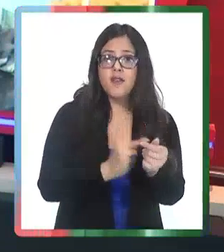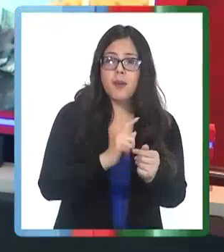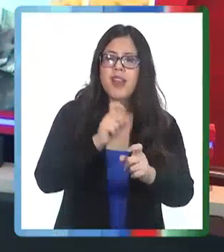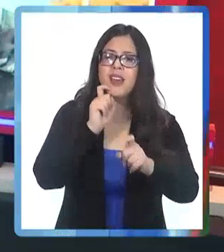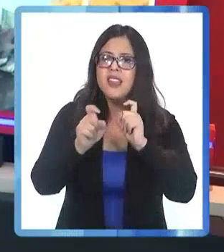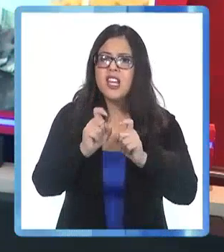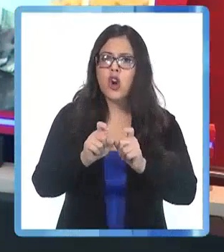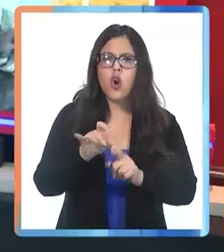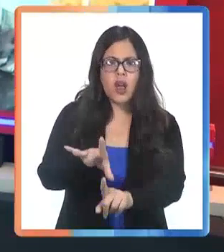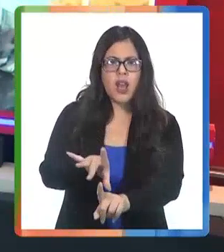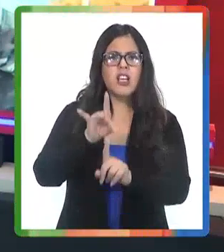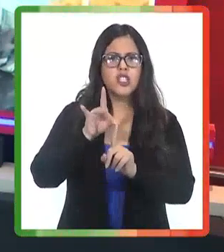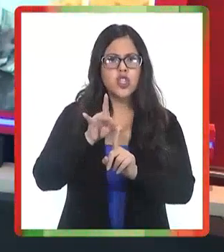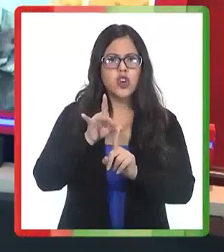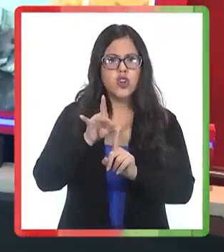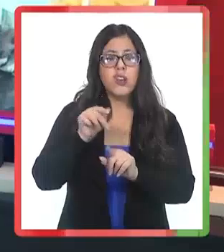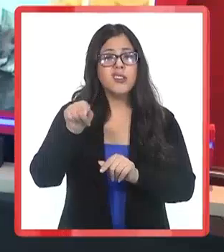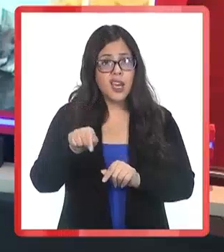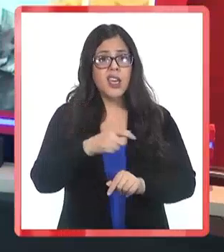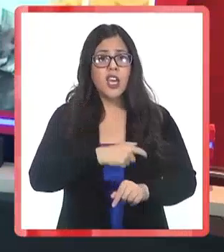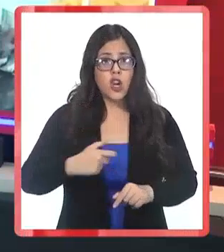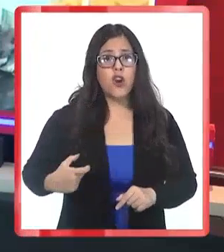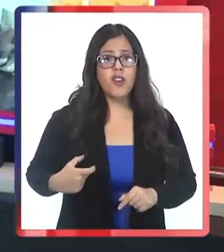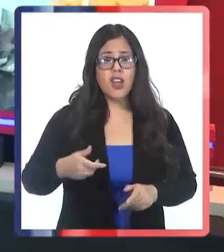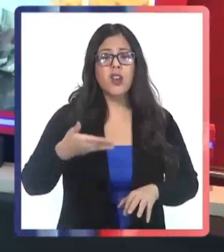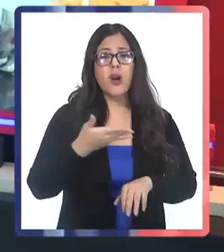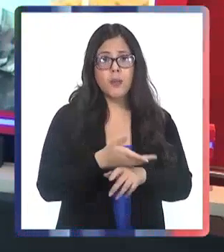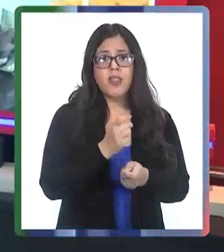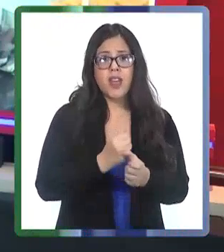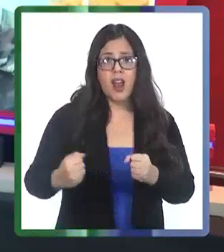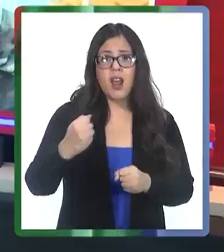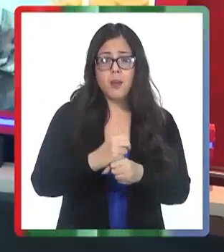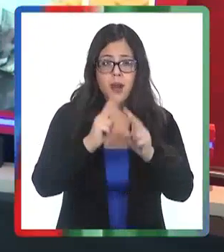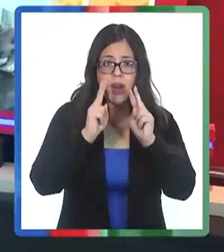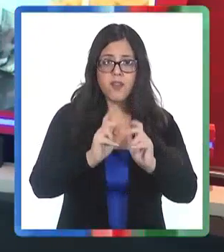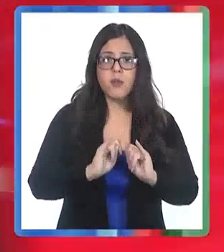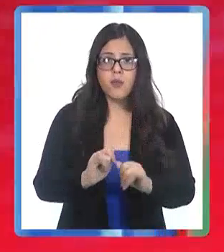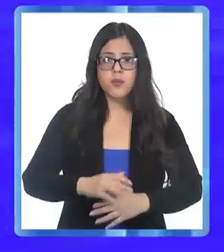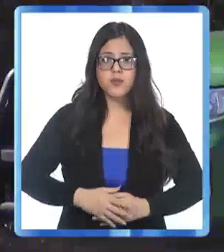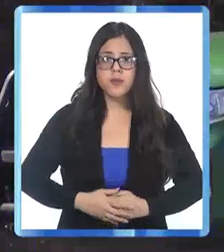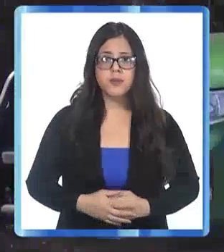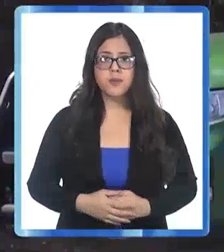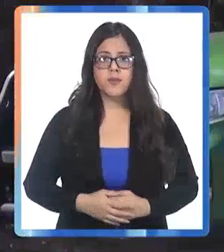oficial de la Armada y La Moneda pidió su reemplazo. Francisco Arriagada con esta nota.